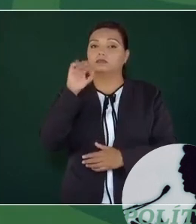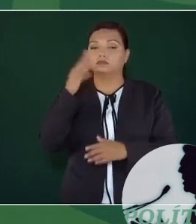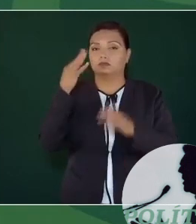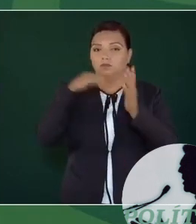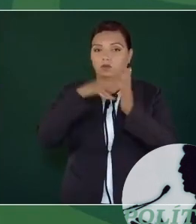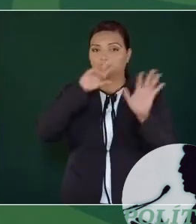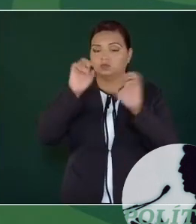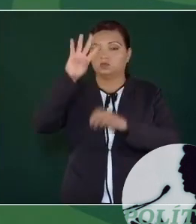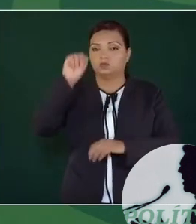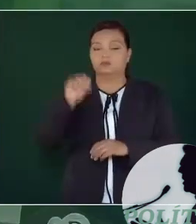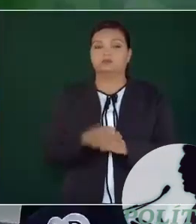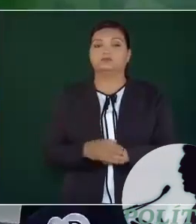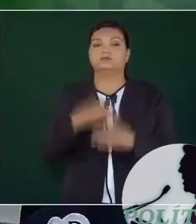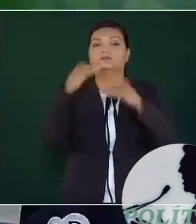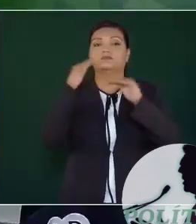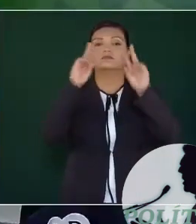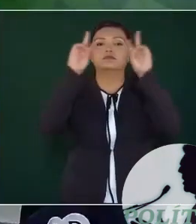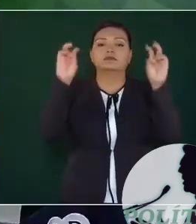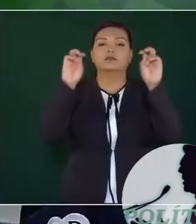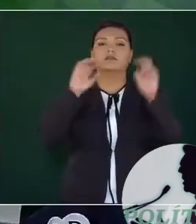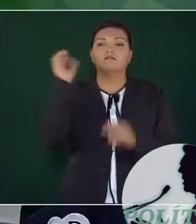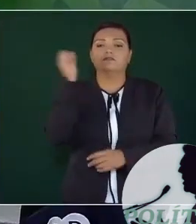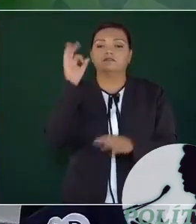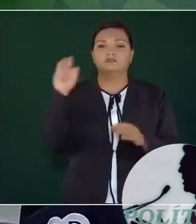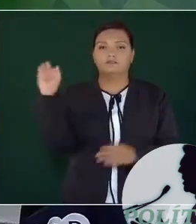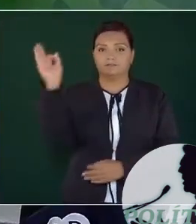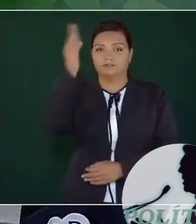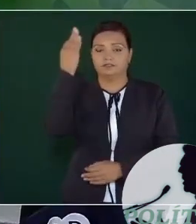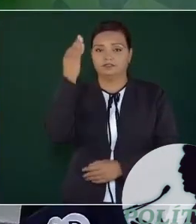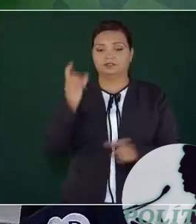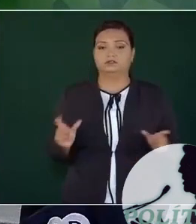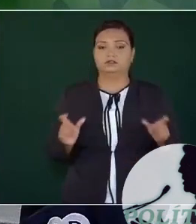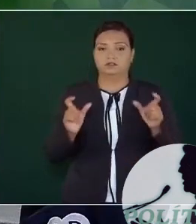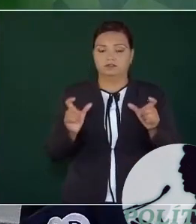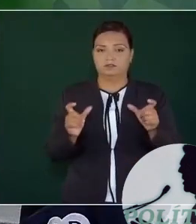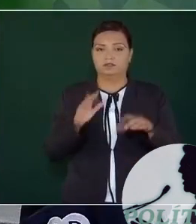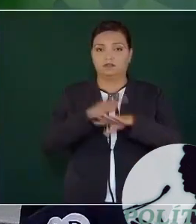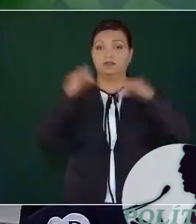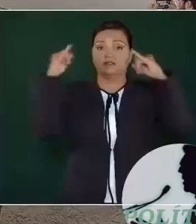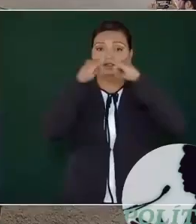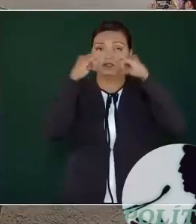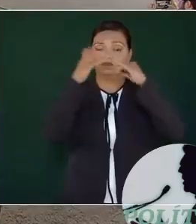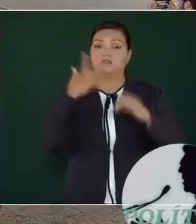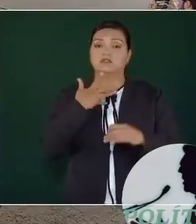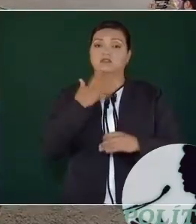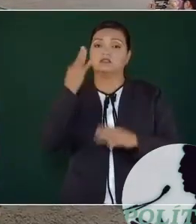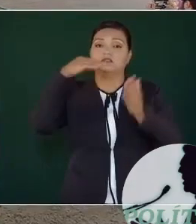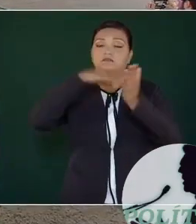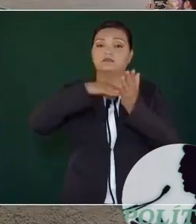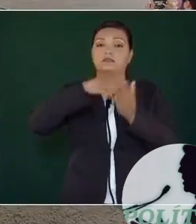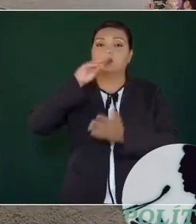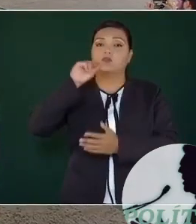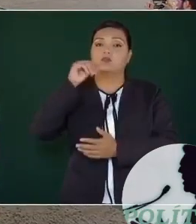3,809. En lo que se refiere a las Fuerzas Federales de Seguridad, esta institución tiene